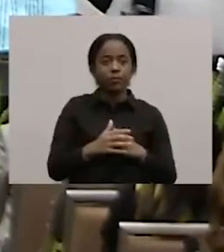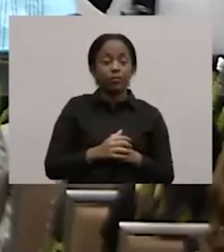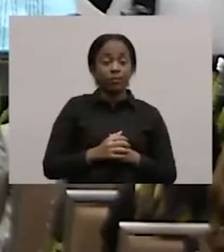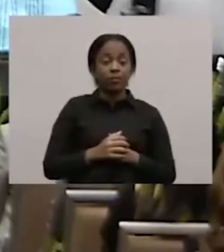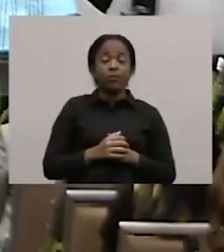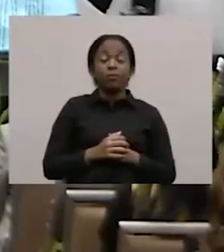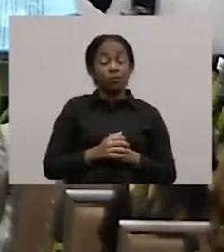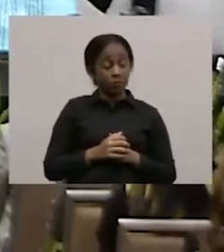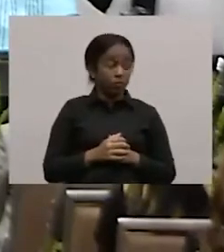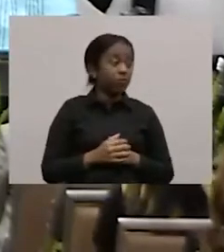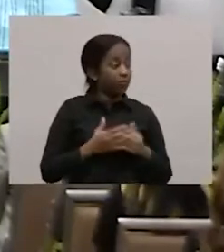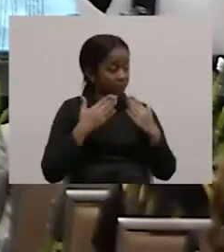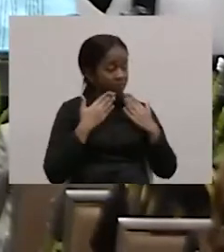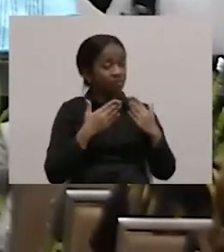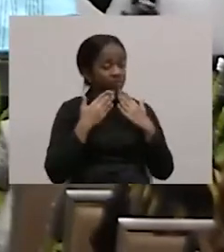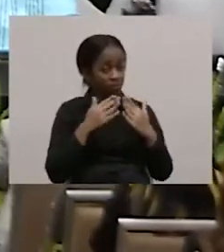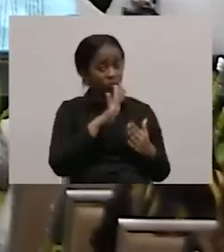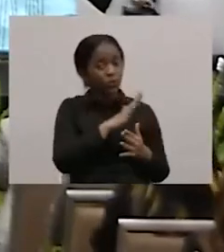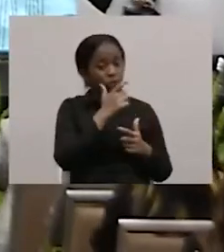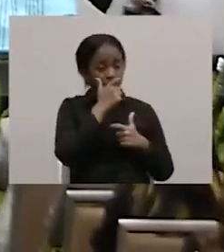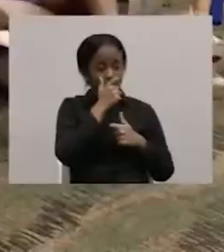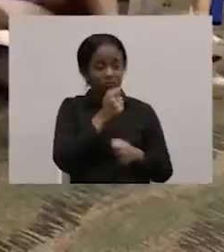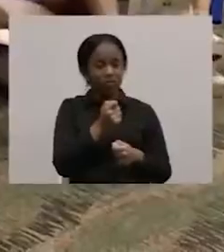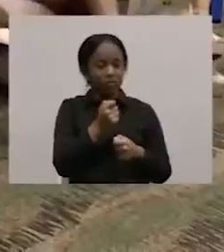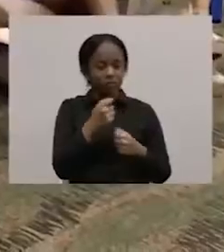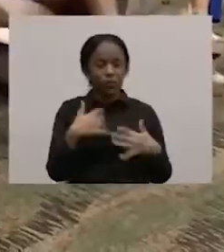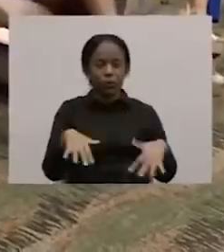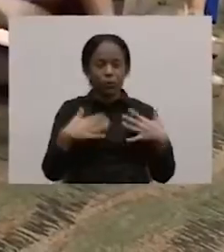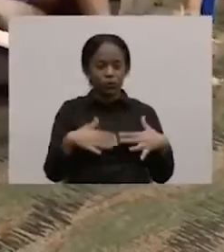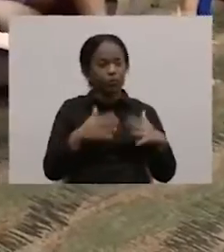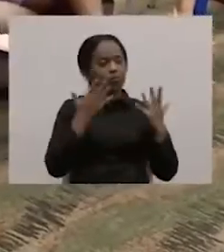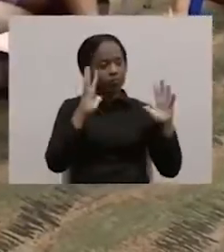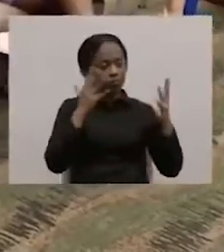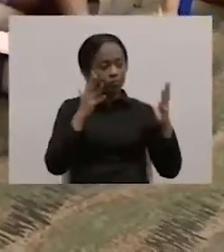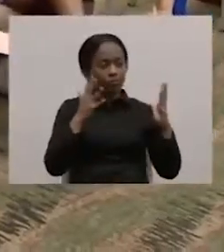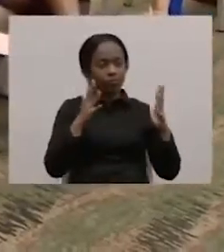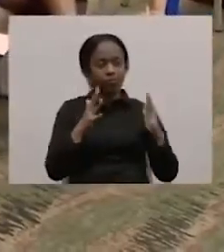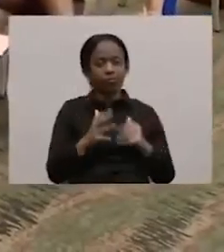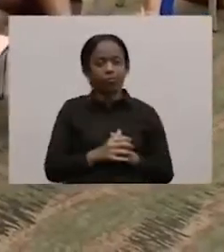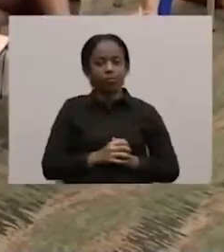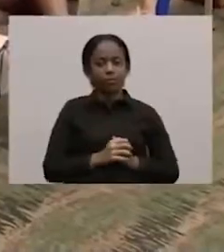Interesantísima perspectiva la de José Monegro, para quien pido un aplauso.